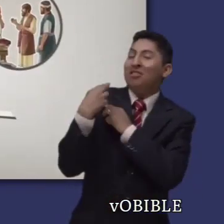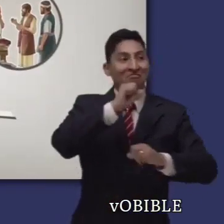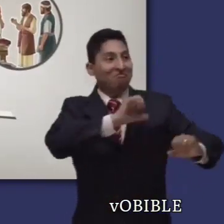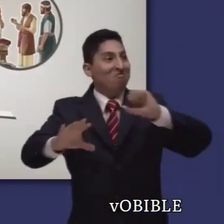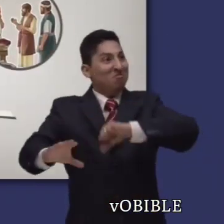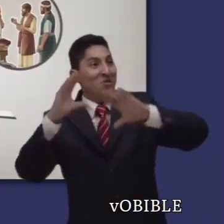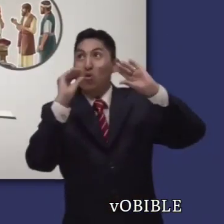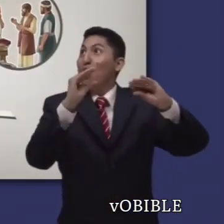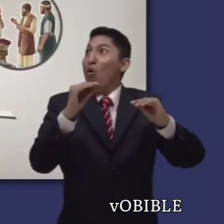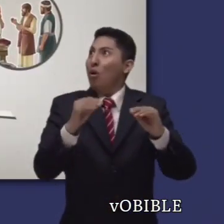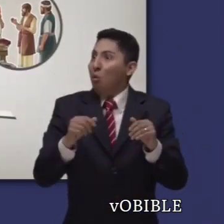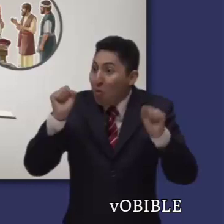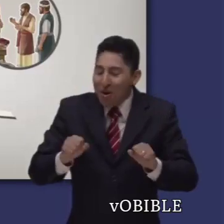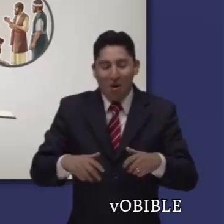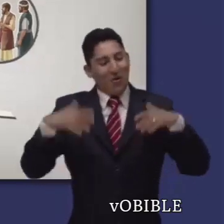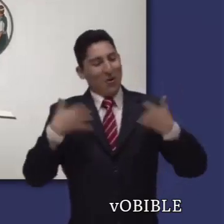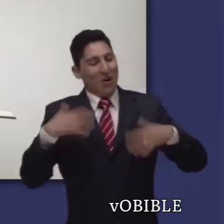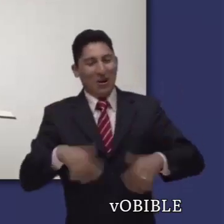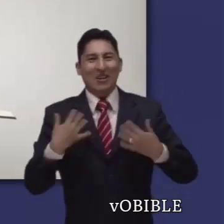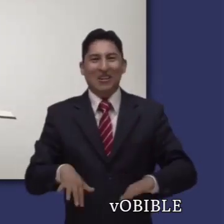buenas noticias del reino de Dios.